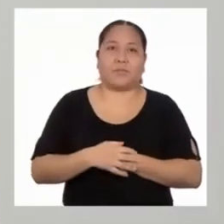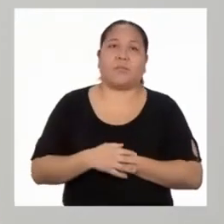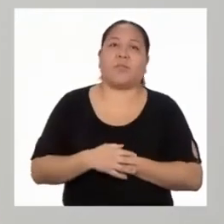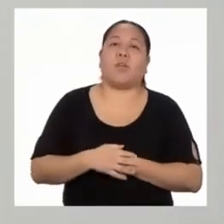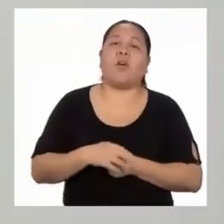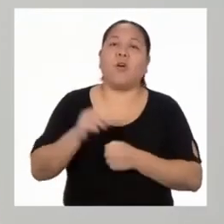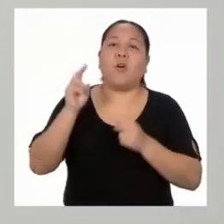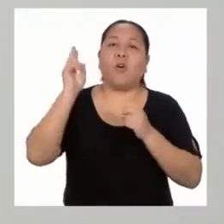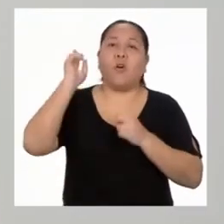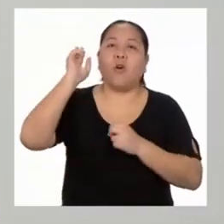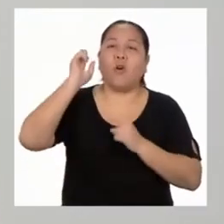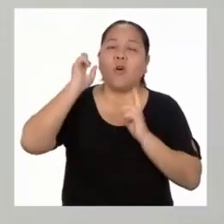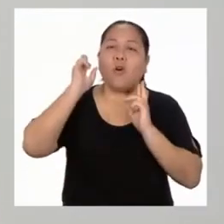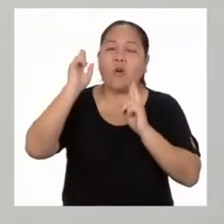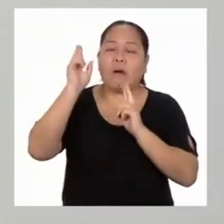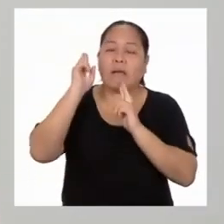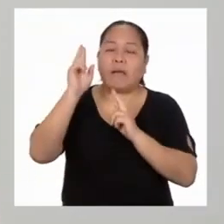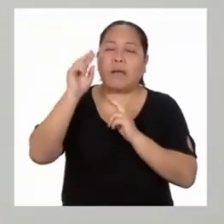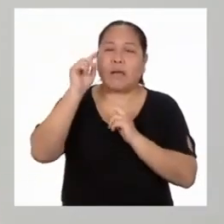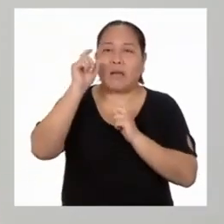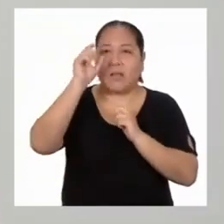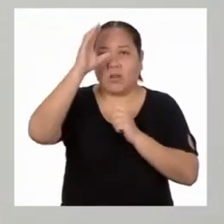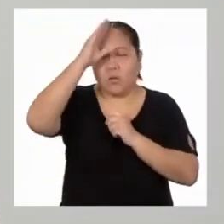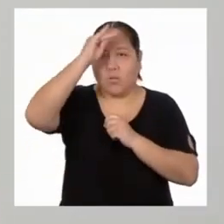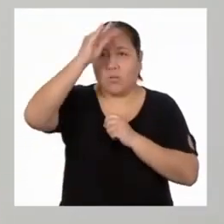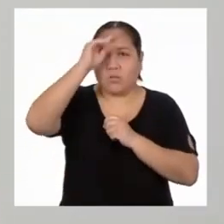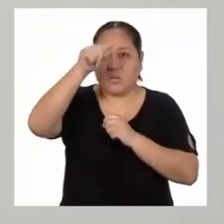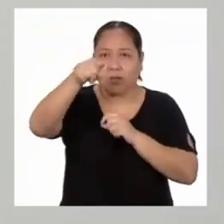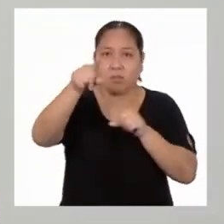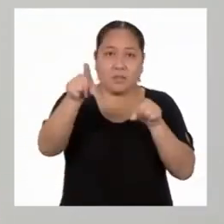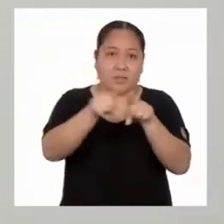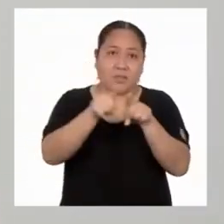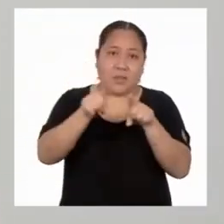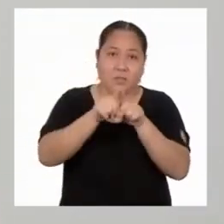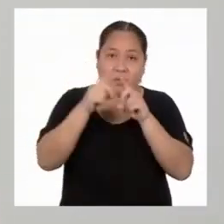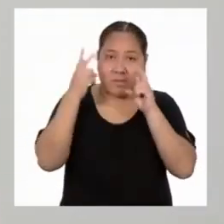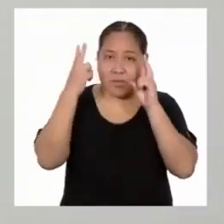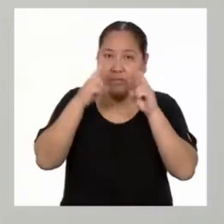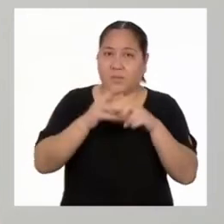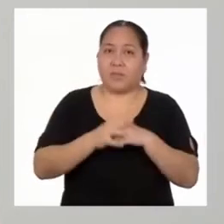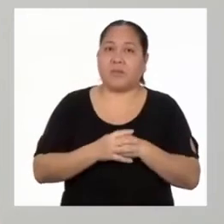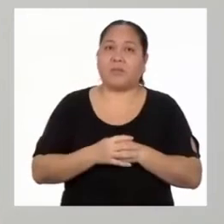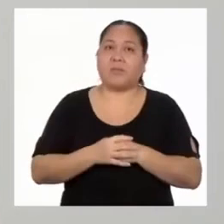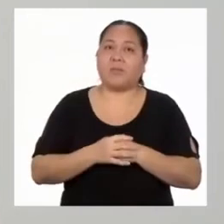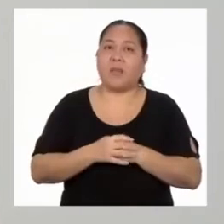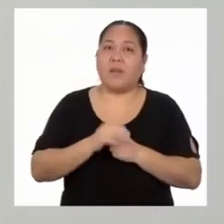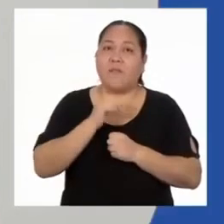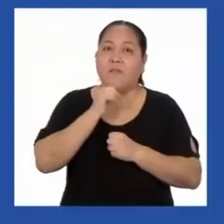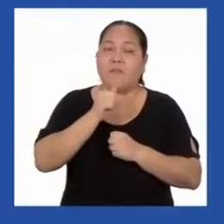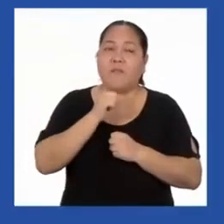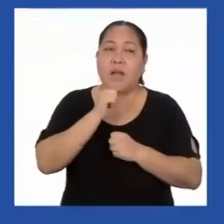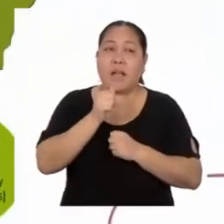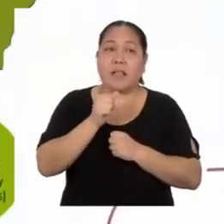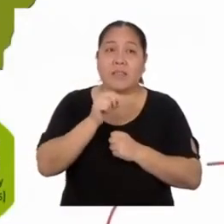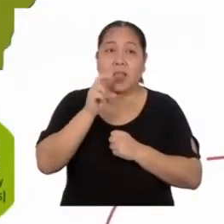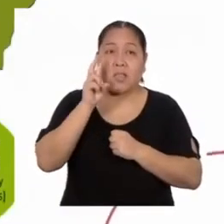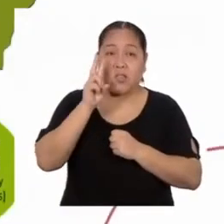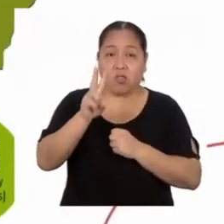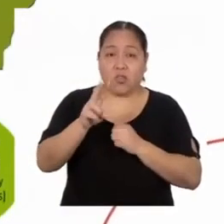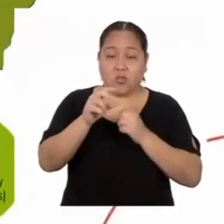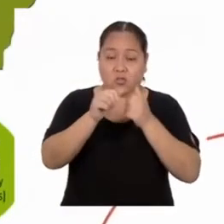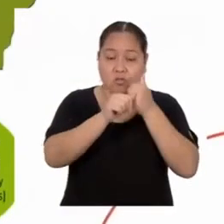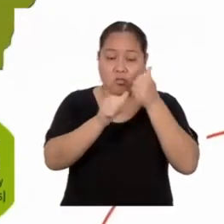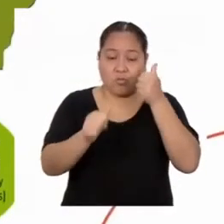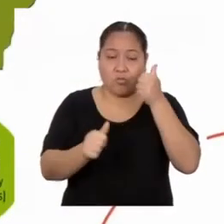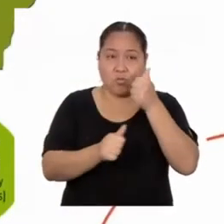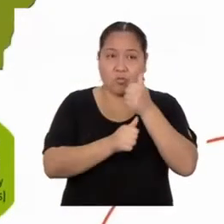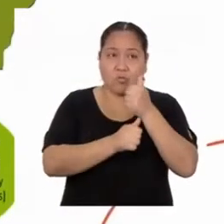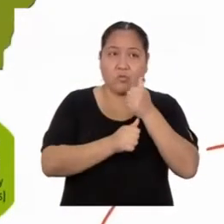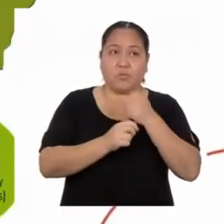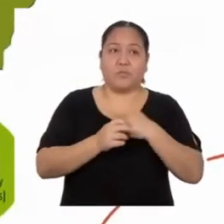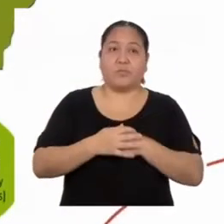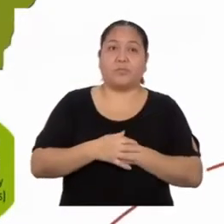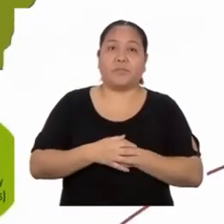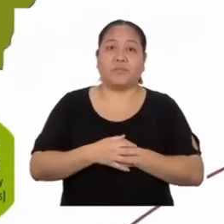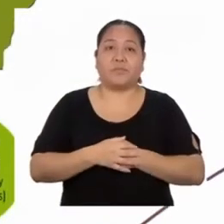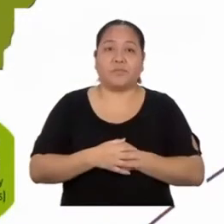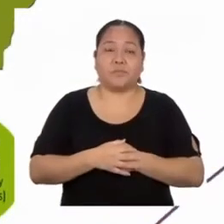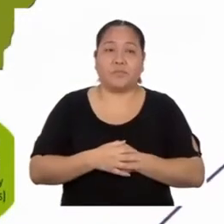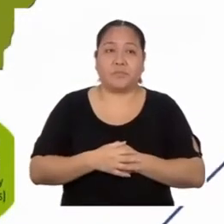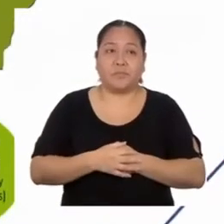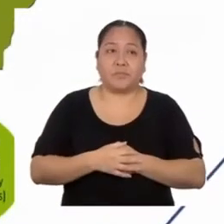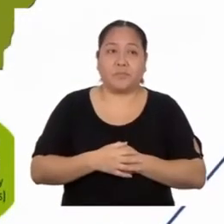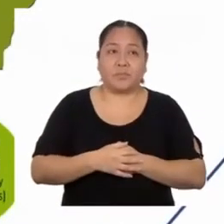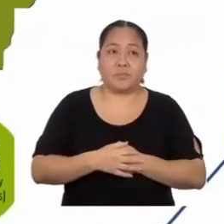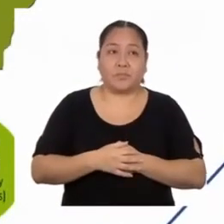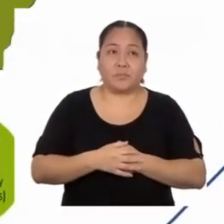las chicas y chicos en sus casas lo estén haciendo igual. Faltan 2 subtemas más. Muy bien, algunas